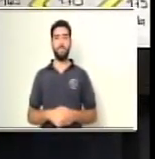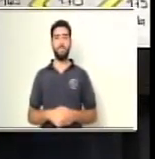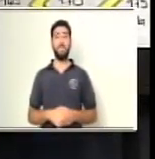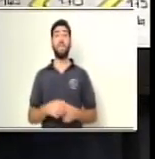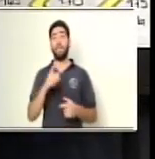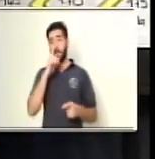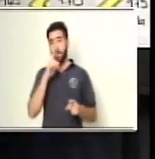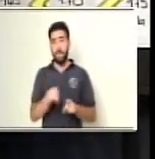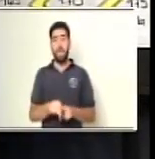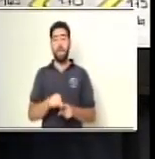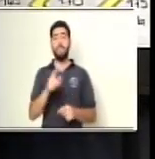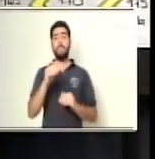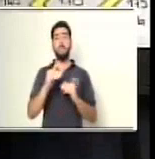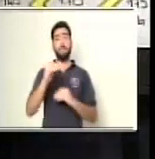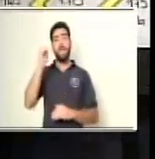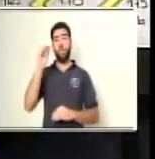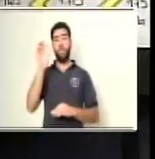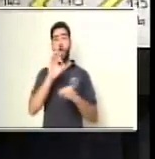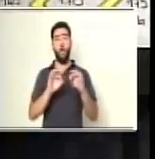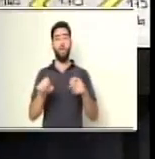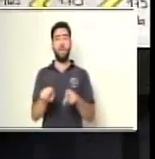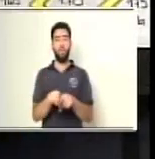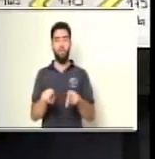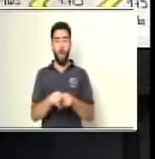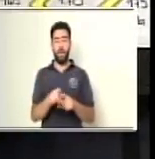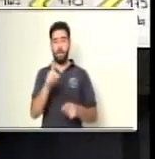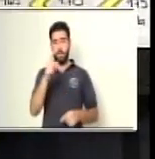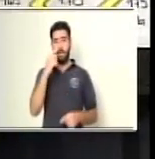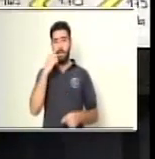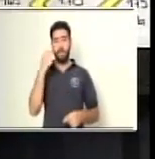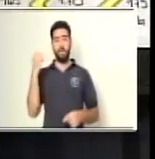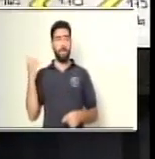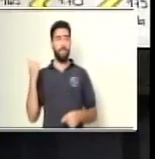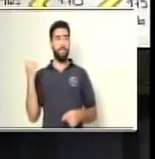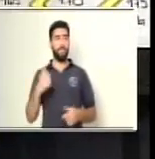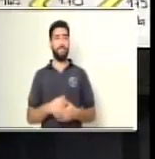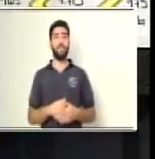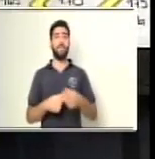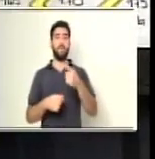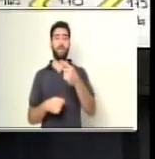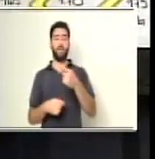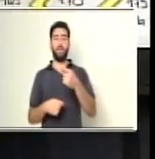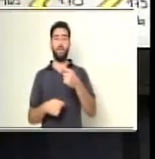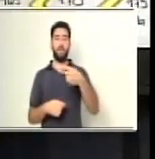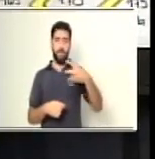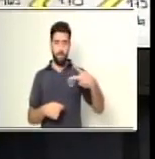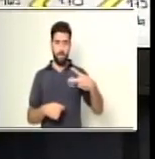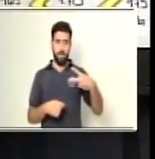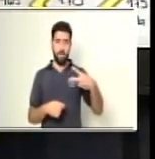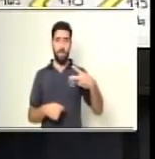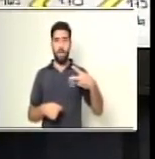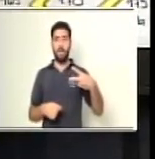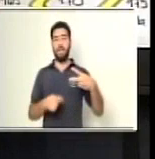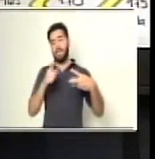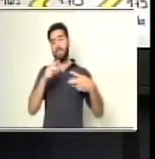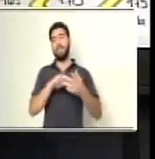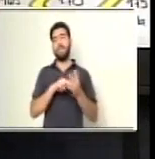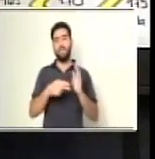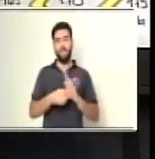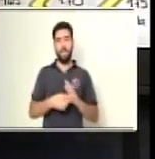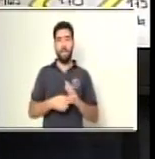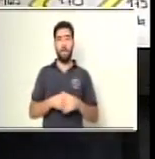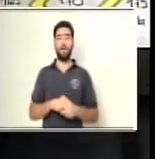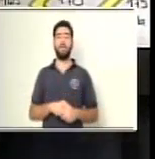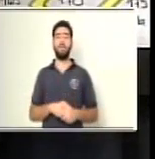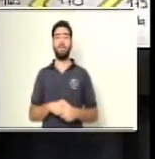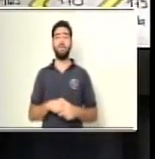Y mayor o igual que. Este símbolo nos dice que el que tenemos acá, el valor que tenemos acá expresado,